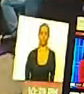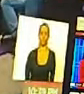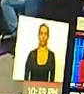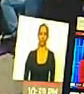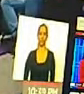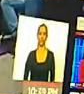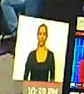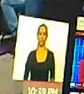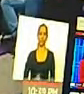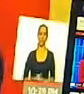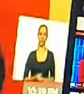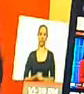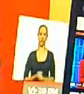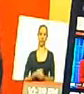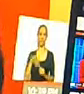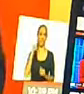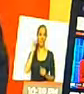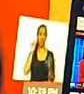¿Te escucharon aquí?